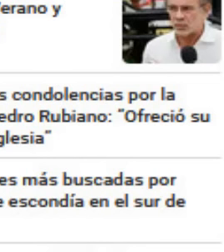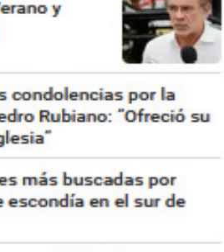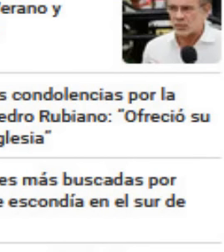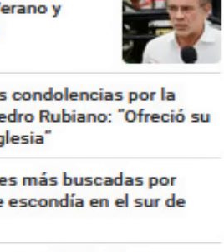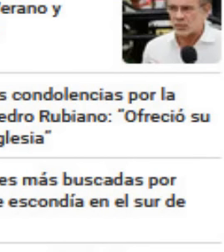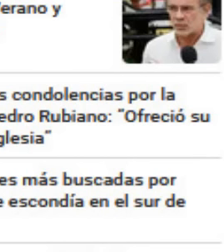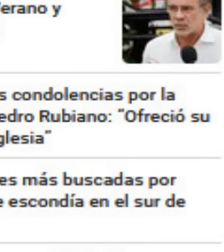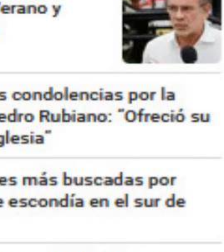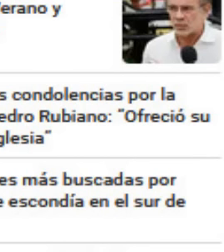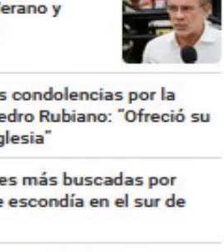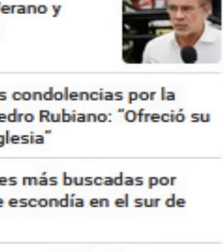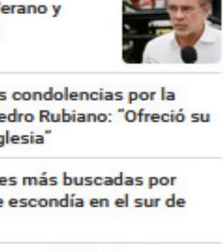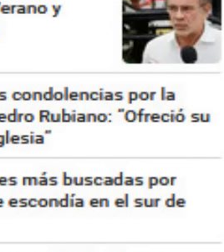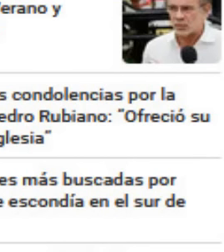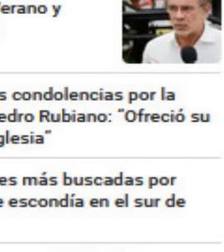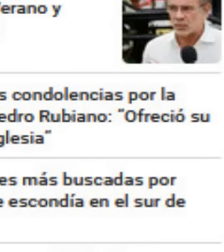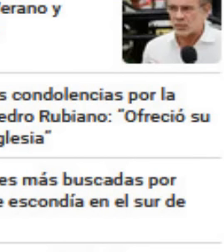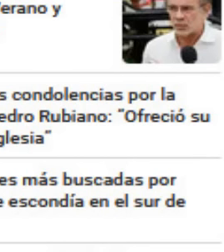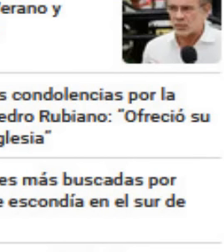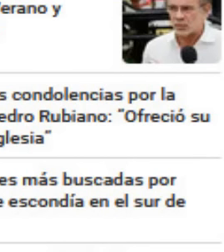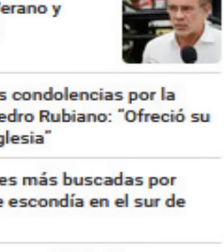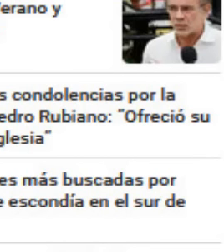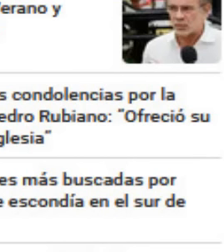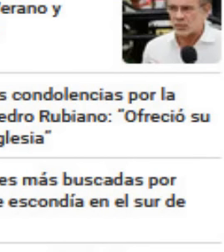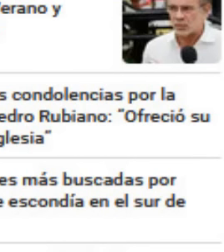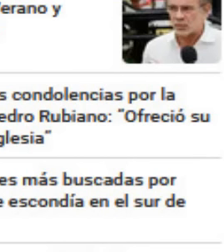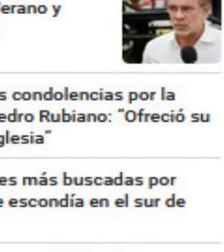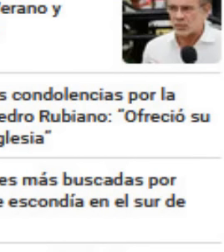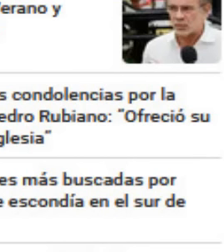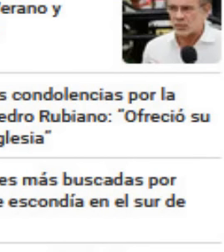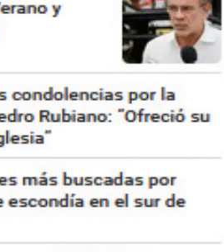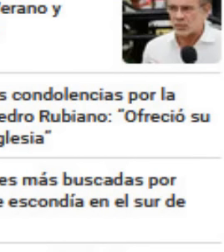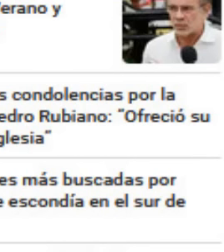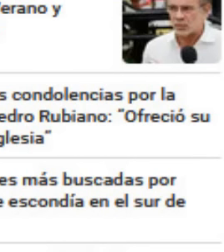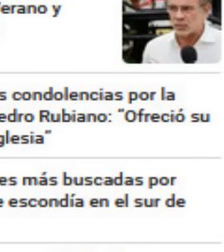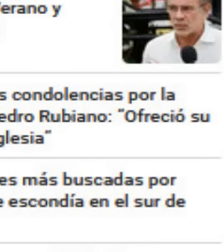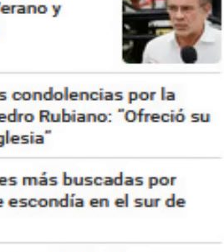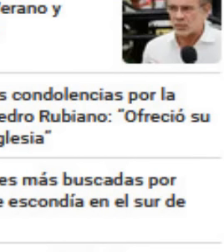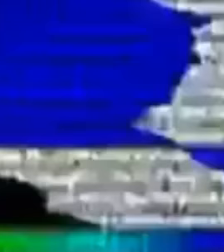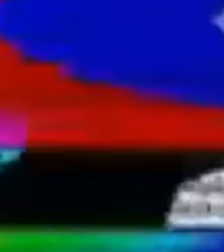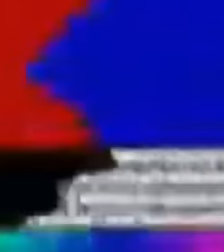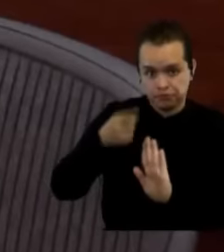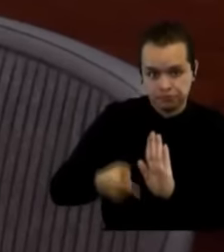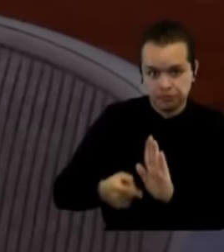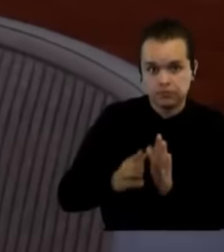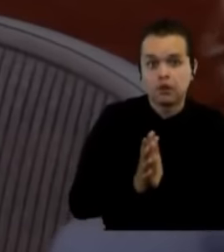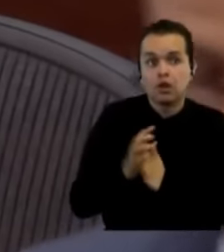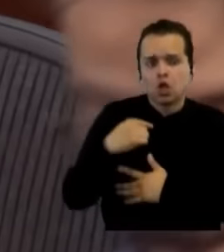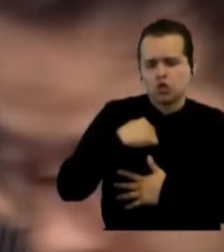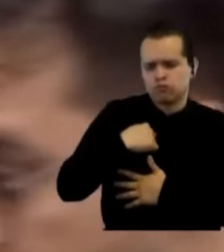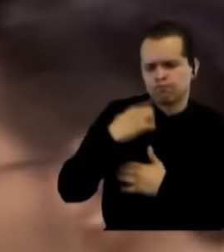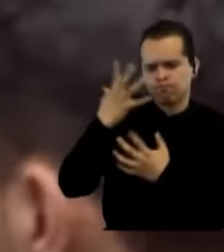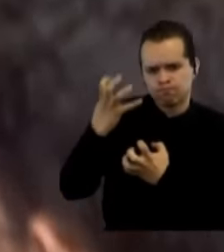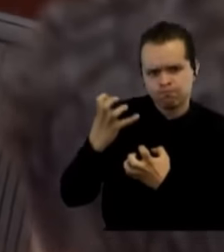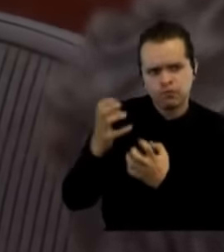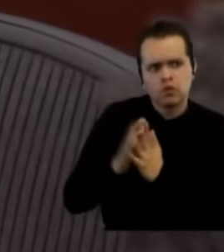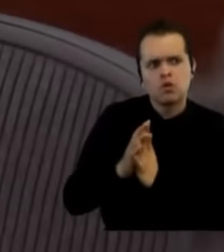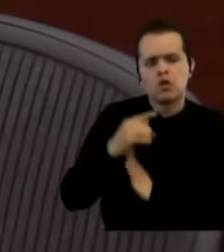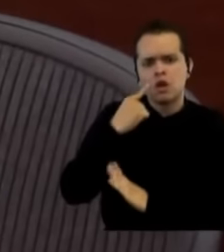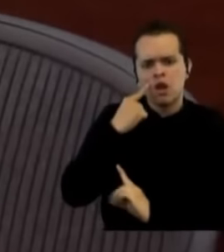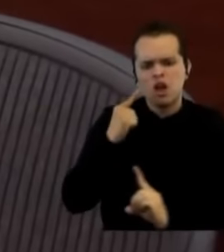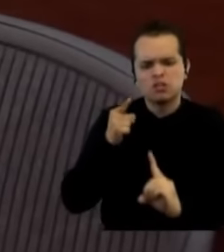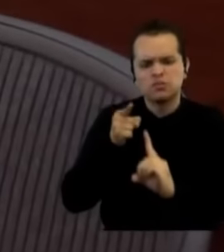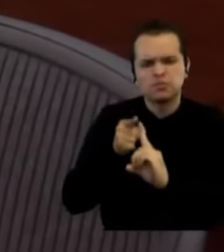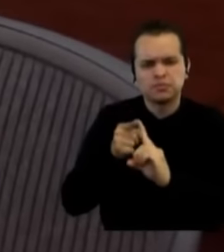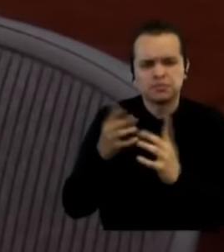este gobierno, quien irónicamente llegó al poder enarbolando las banderas del cambio y la decencia. Yo quiero hacer